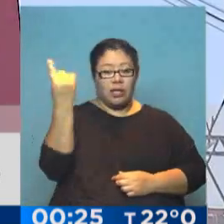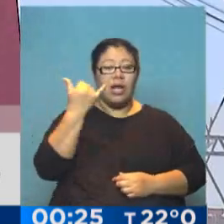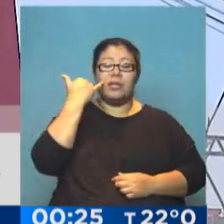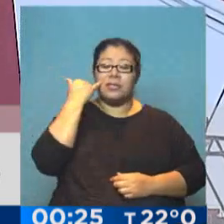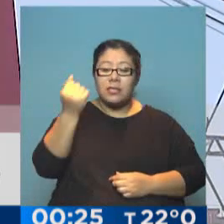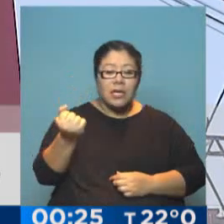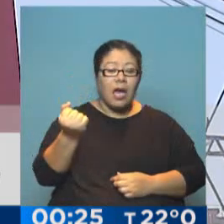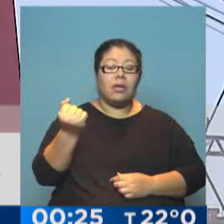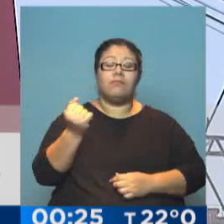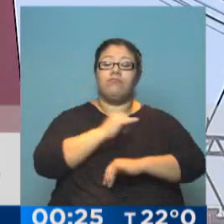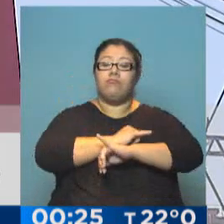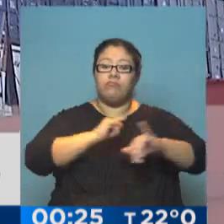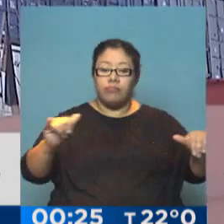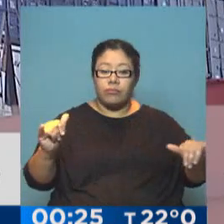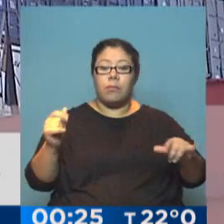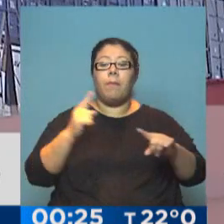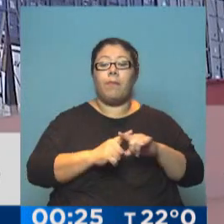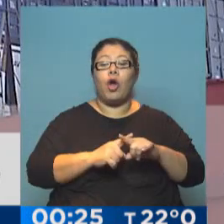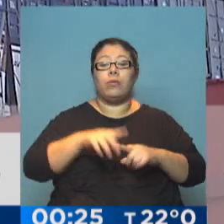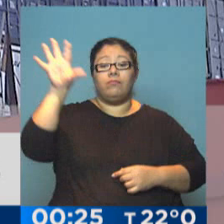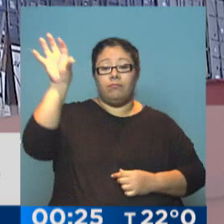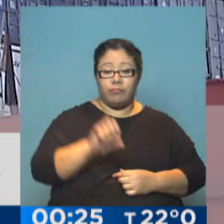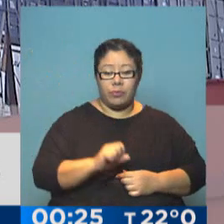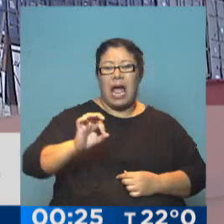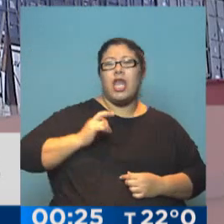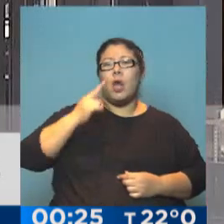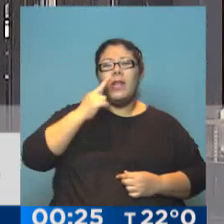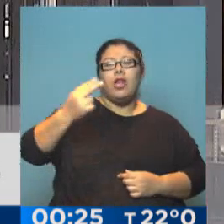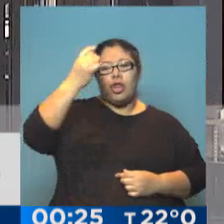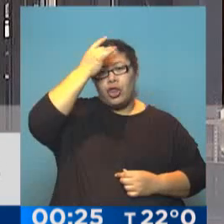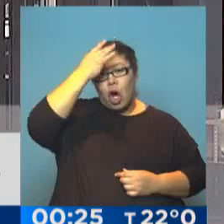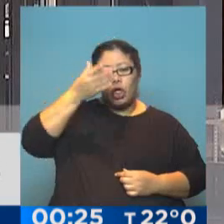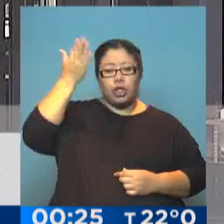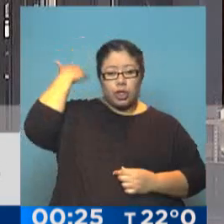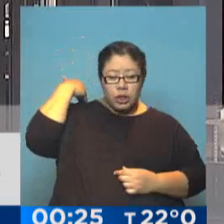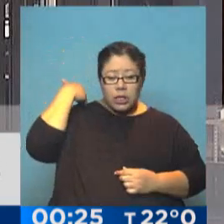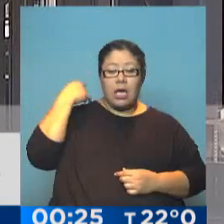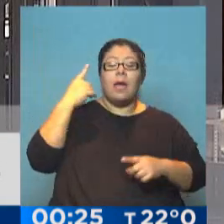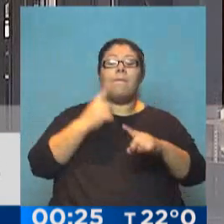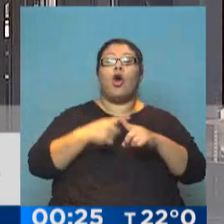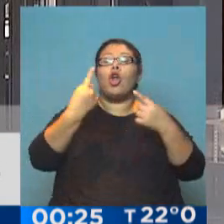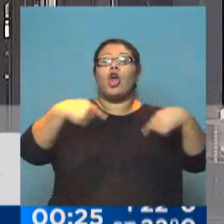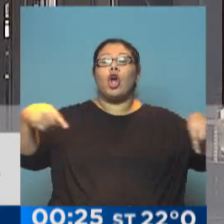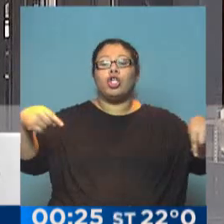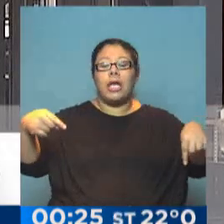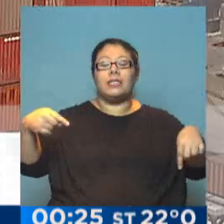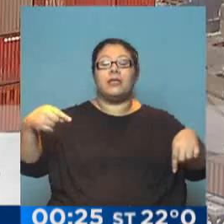jurada anticipada de importación que regía desde 2012 para autorizar el ingreso de mercadería del